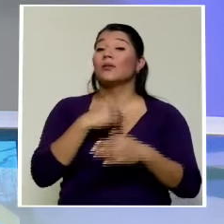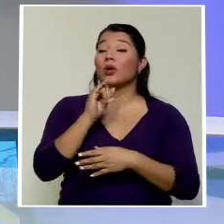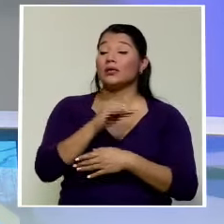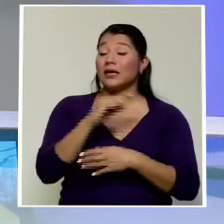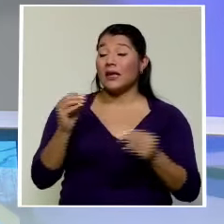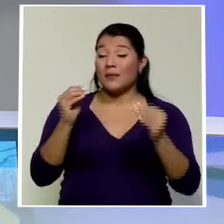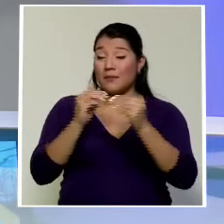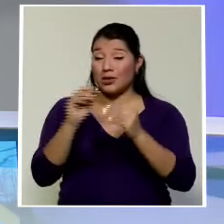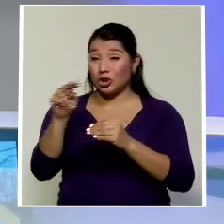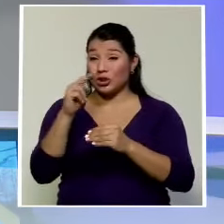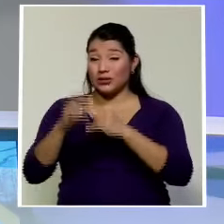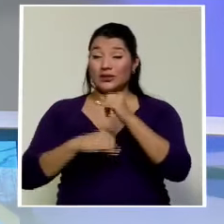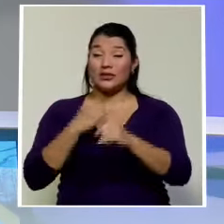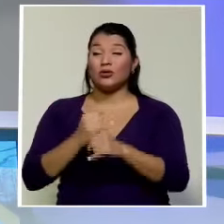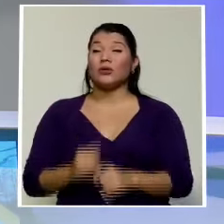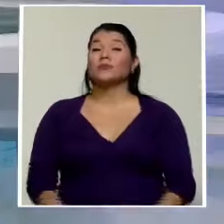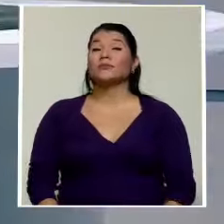noticias internacionales.